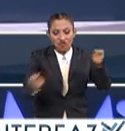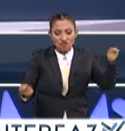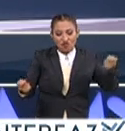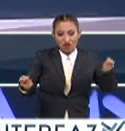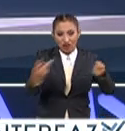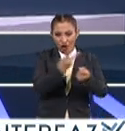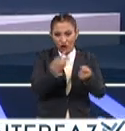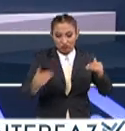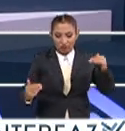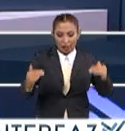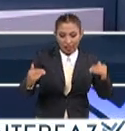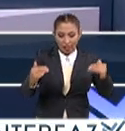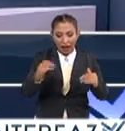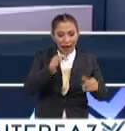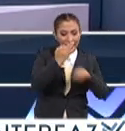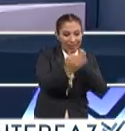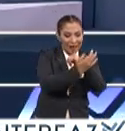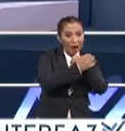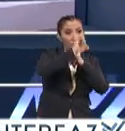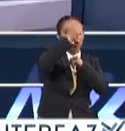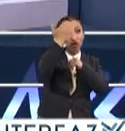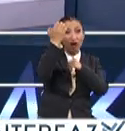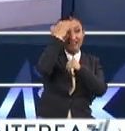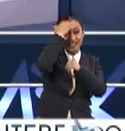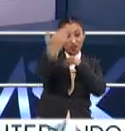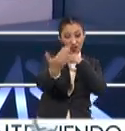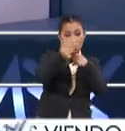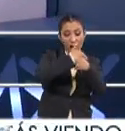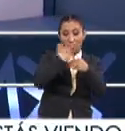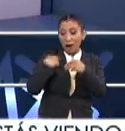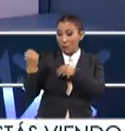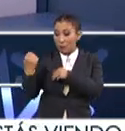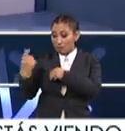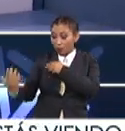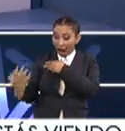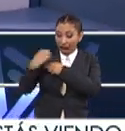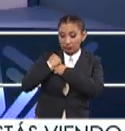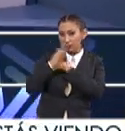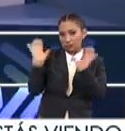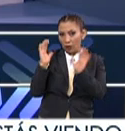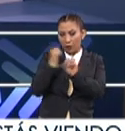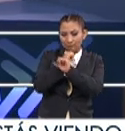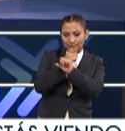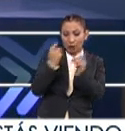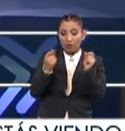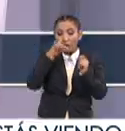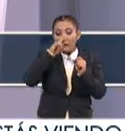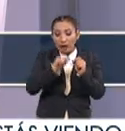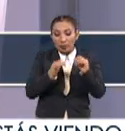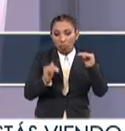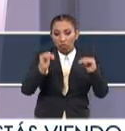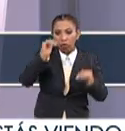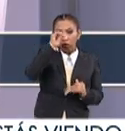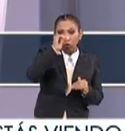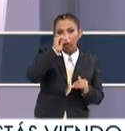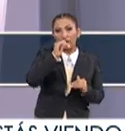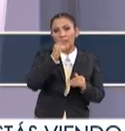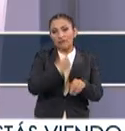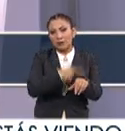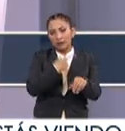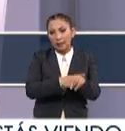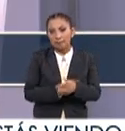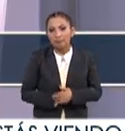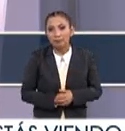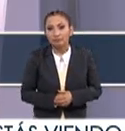entre los dos nos permite defendernos contra lo extraño sin atacarnos a nosotros mismos. Cuando esto falla, se produce una enfermedad autoinmune. Claro.